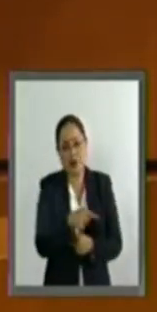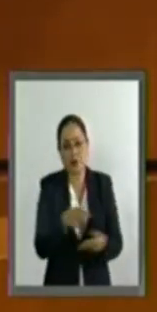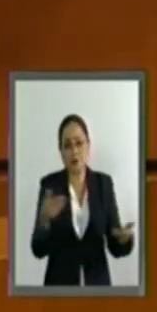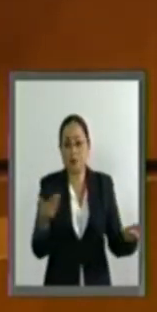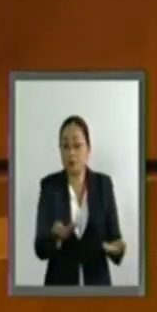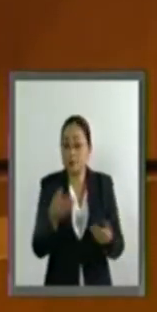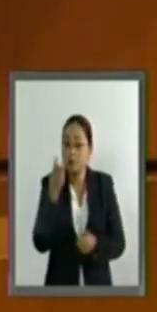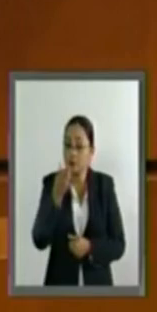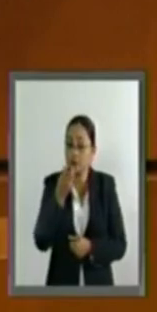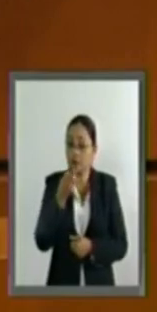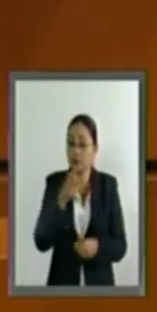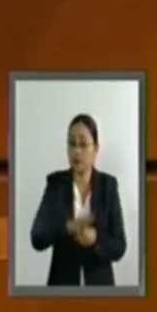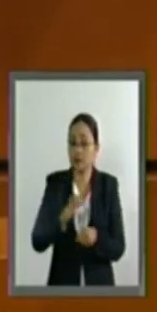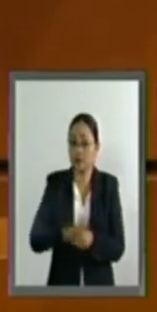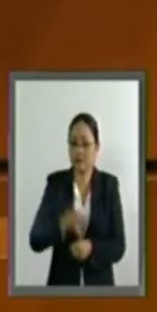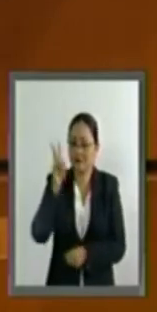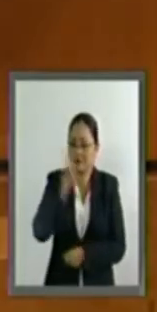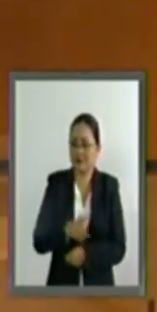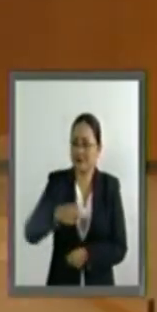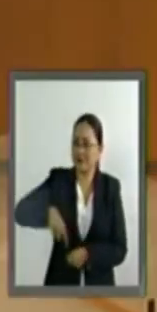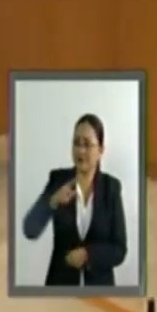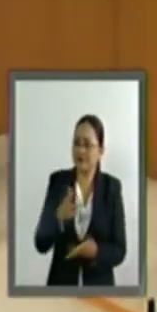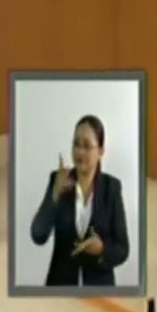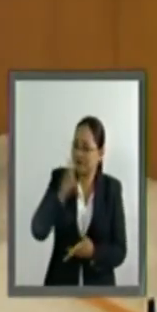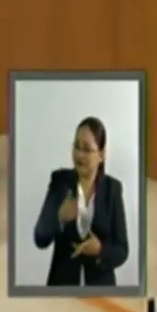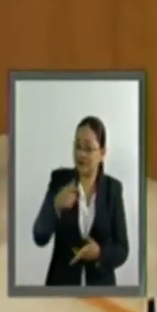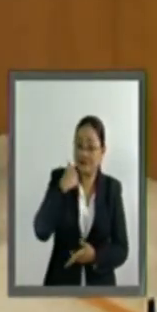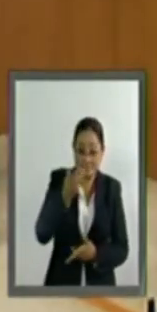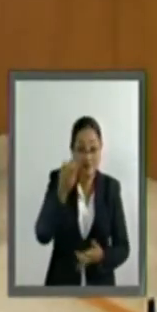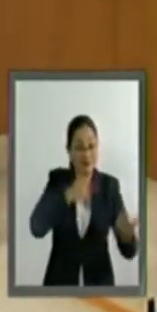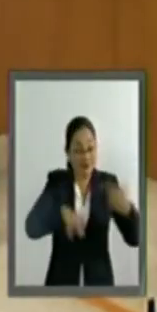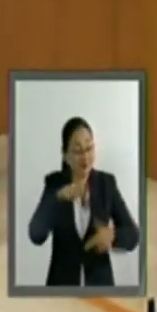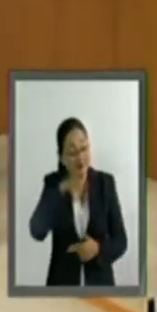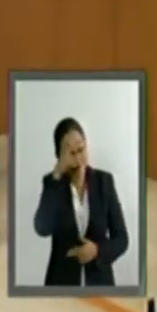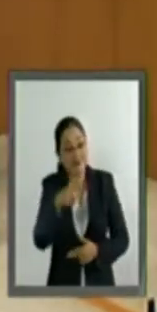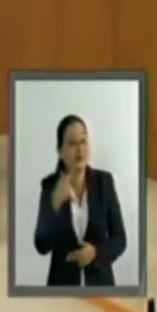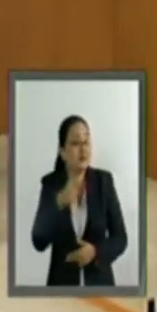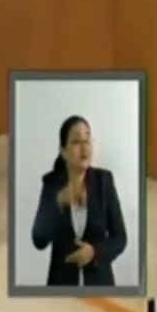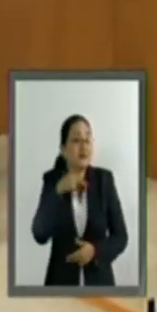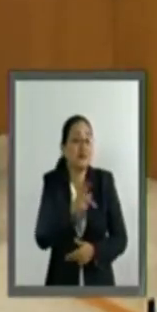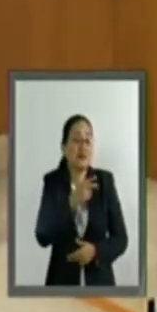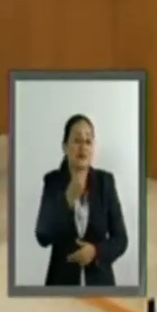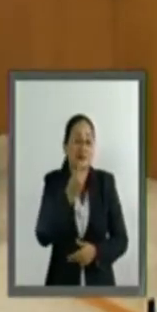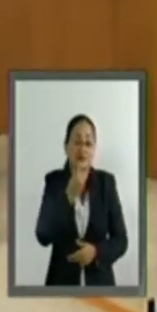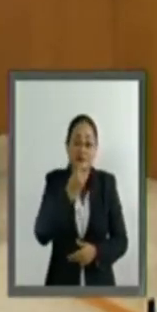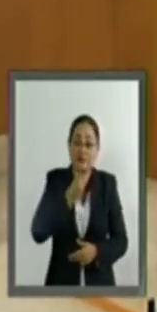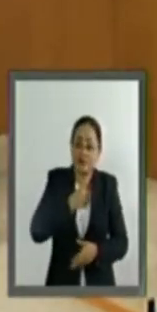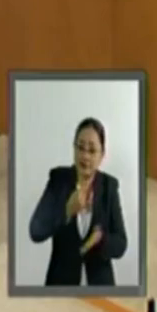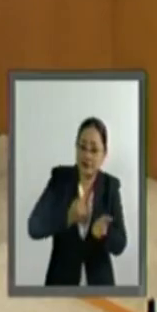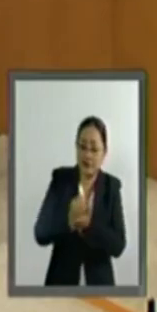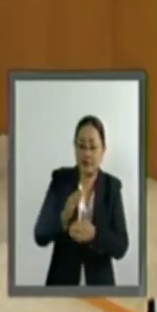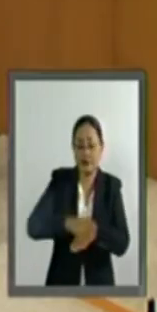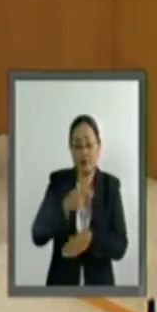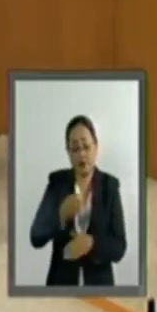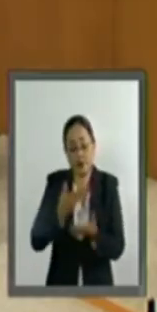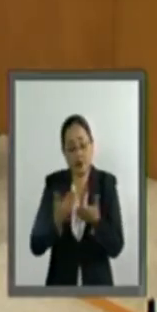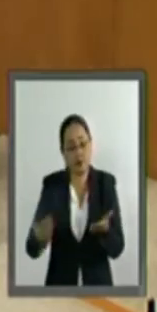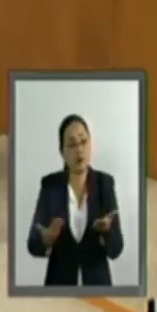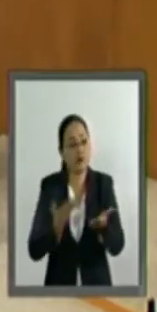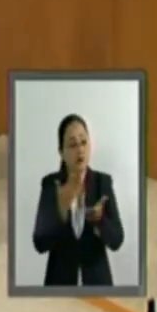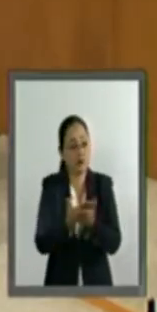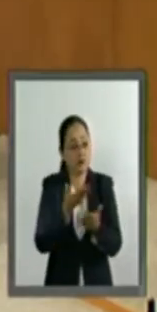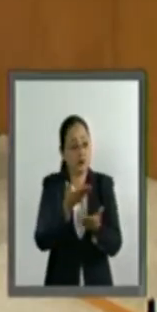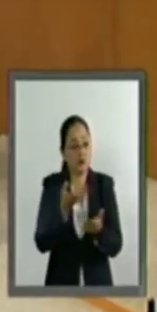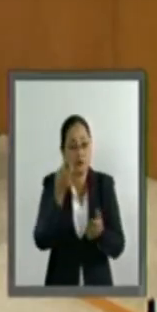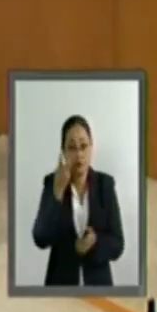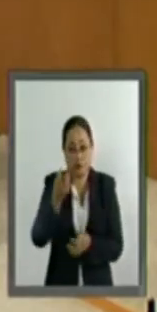realidad no están convencidos de regresar. Ello Por eso nos permitimos presentar este